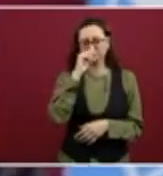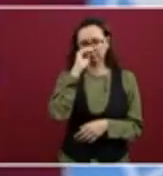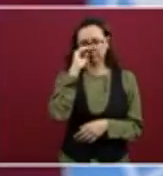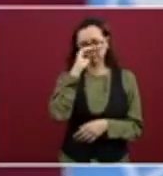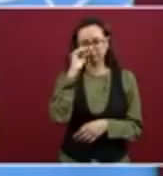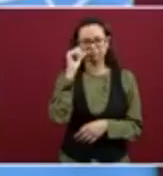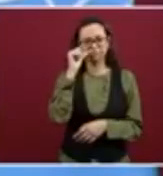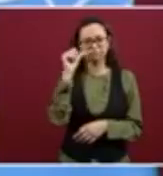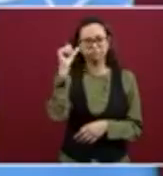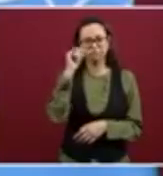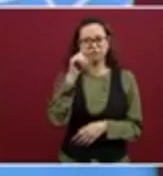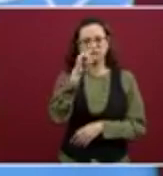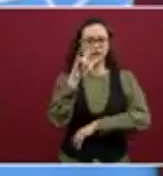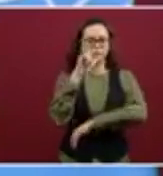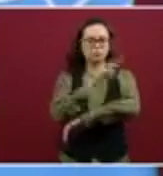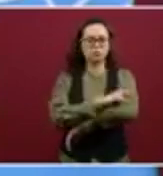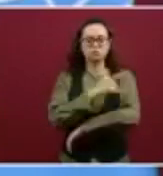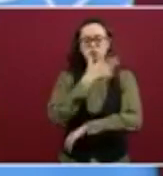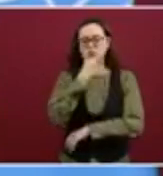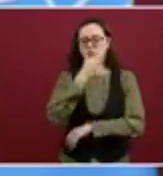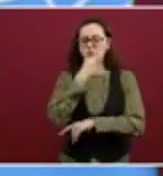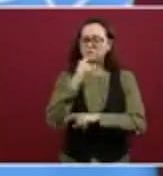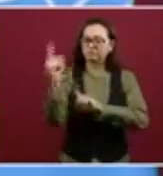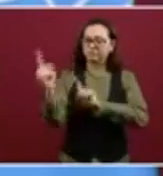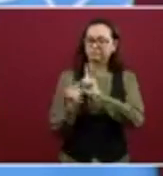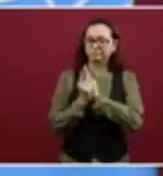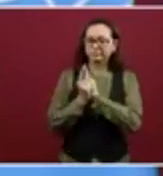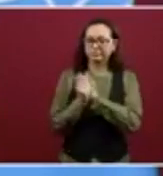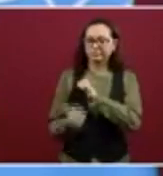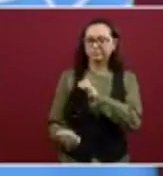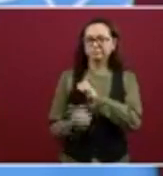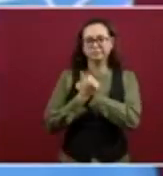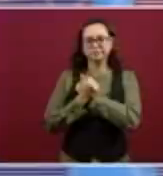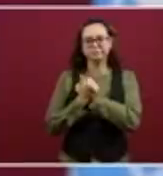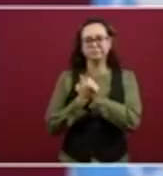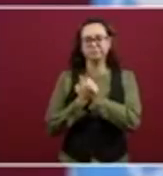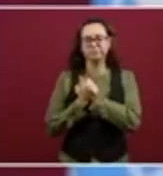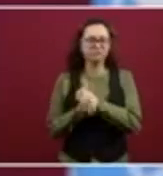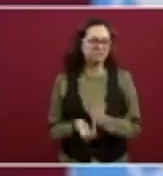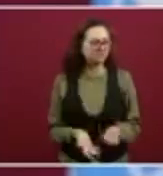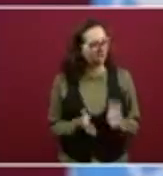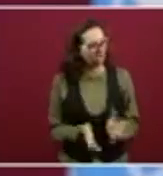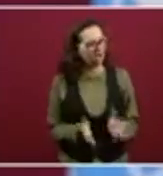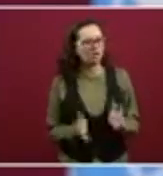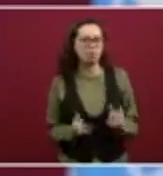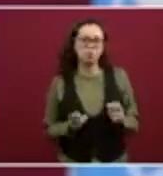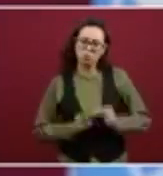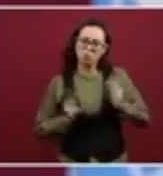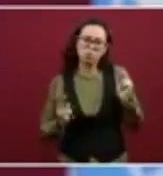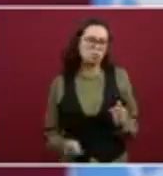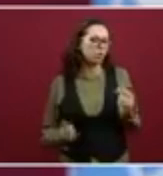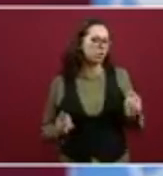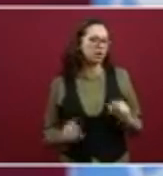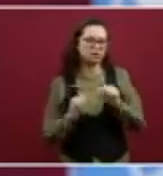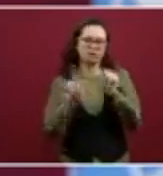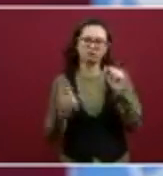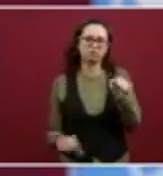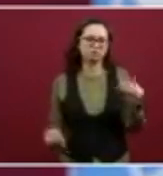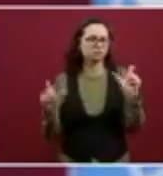el aeropuerto me decía un señor que ya querían la Guardia